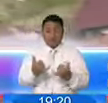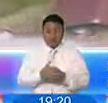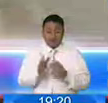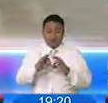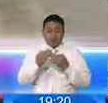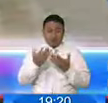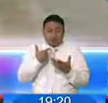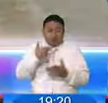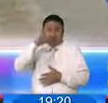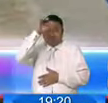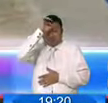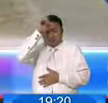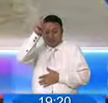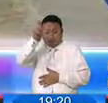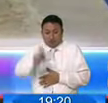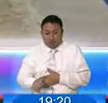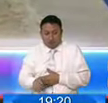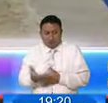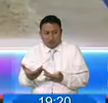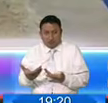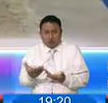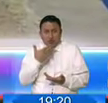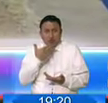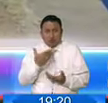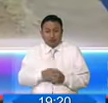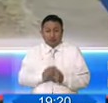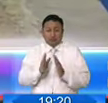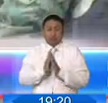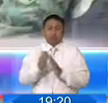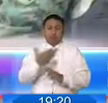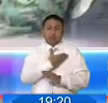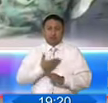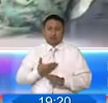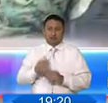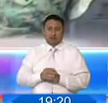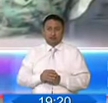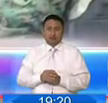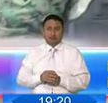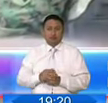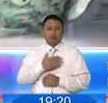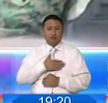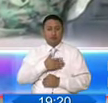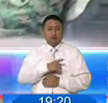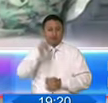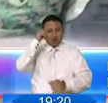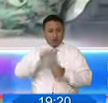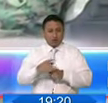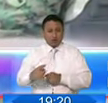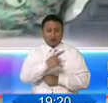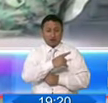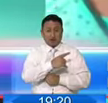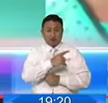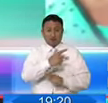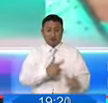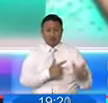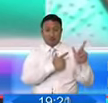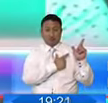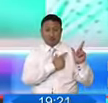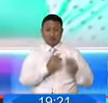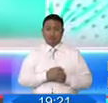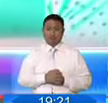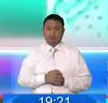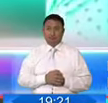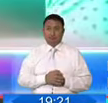familia desconoce el paradero del agente por lo que piden al presidente de la república que no se olvide de este servidor del estado